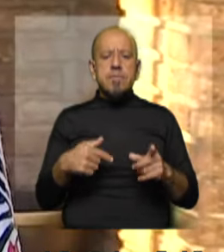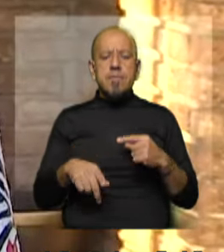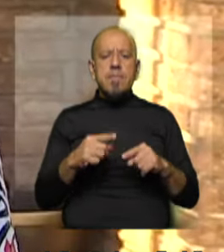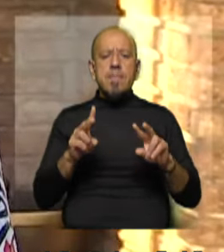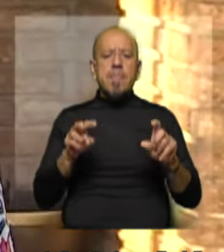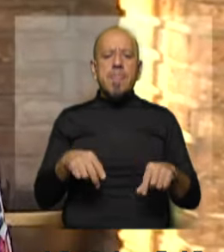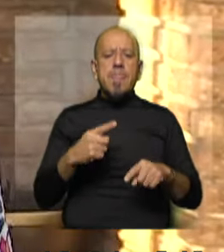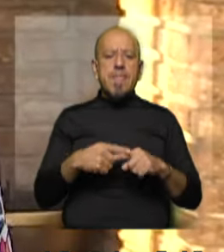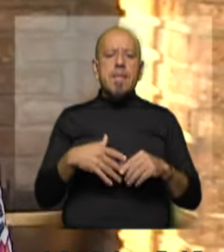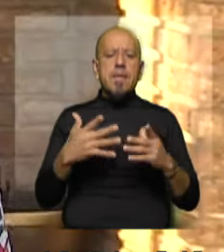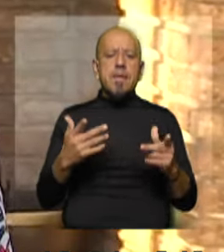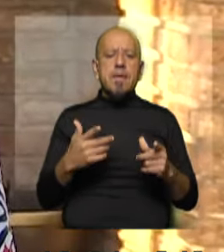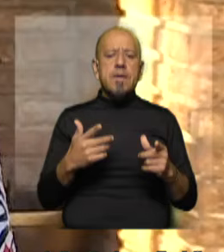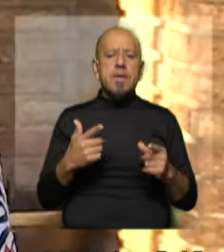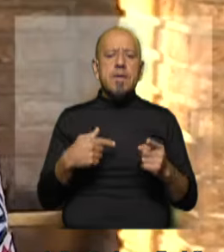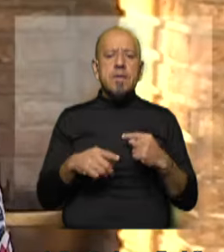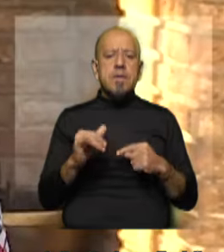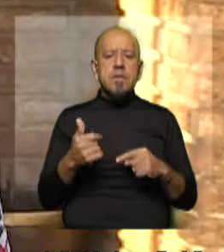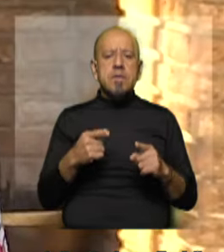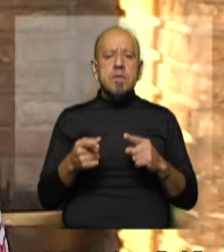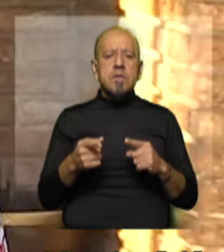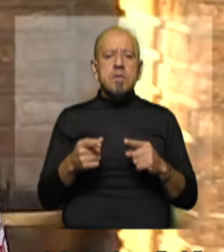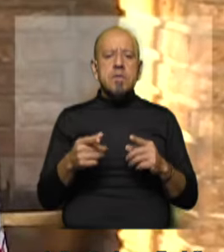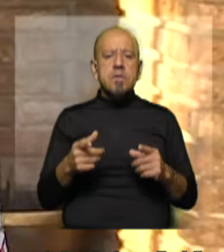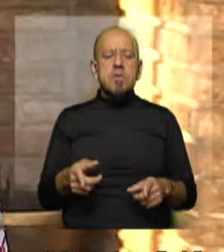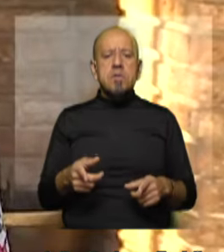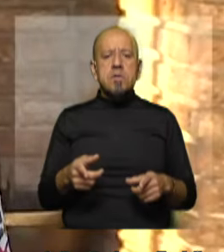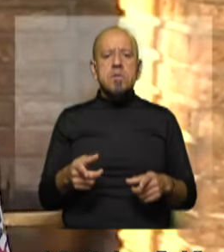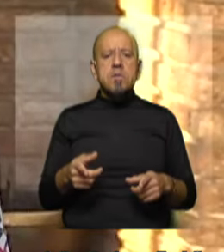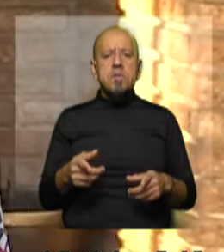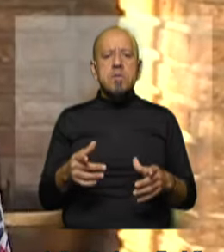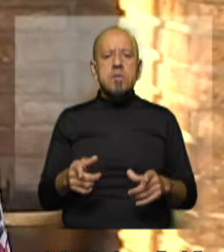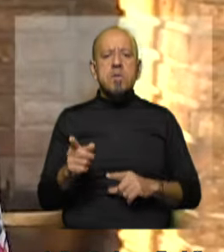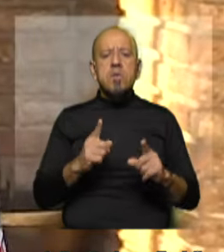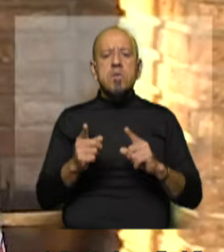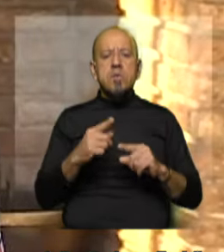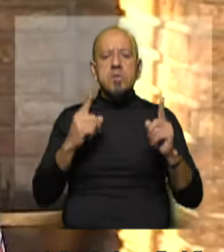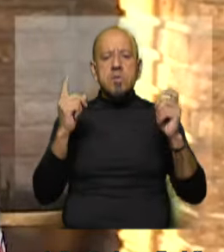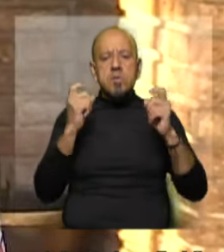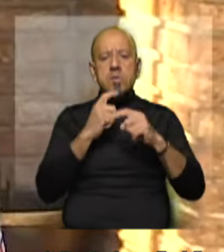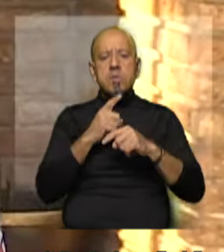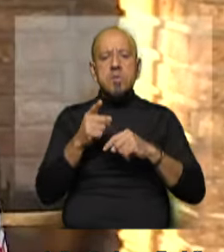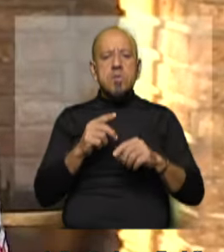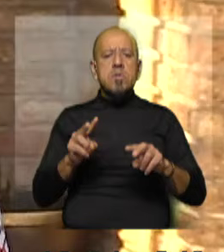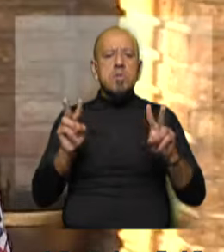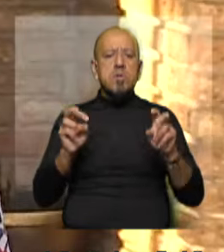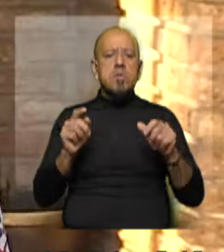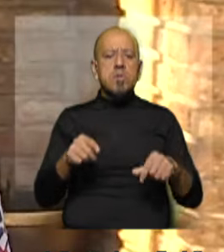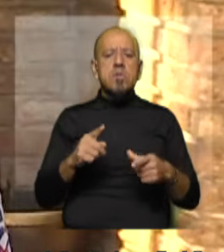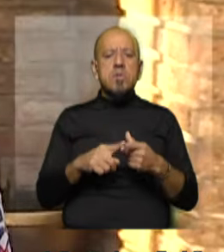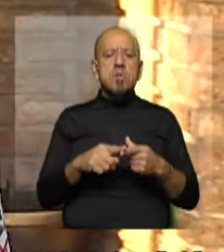demás, nosotros ya veníamos comunicándole a la población de que veníamos teniendo alguna dificultad con el tema de la